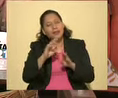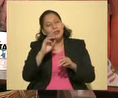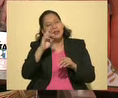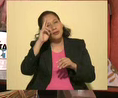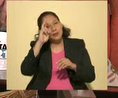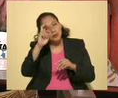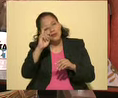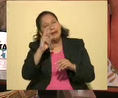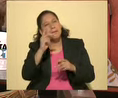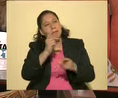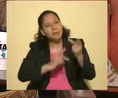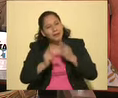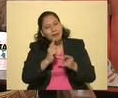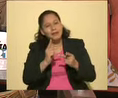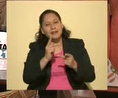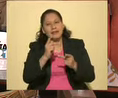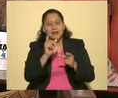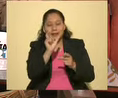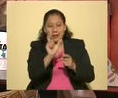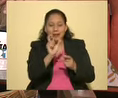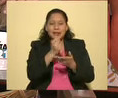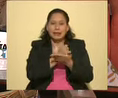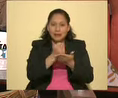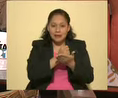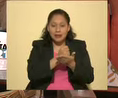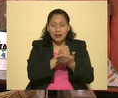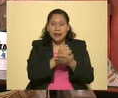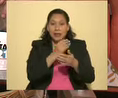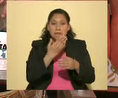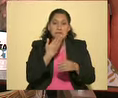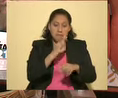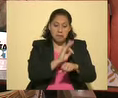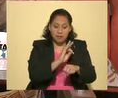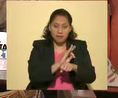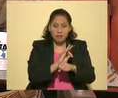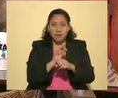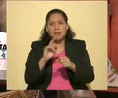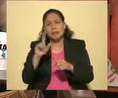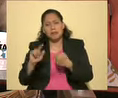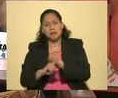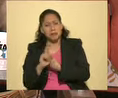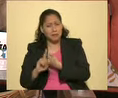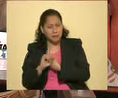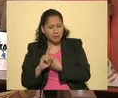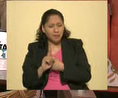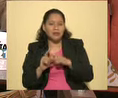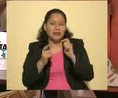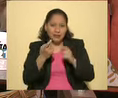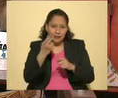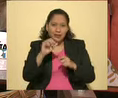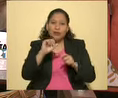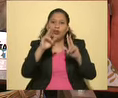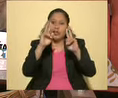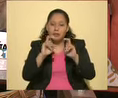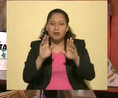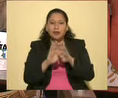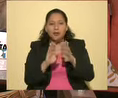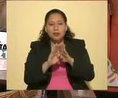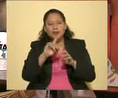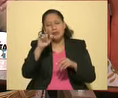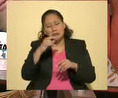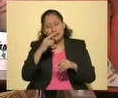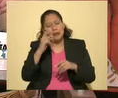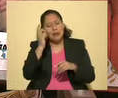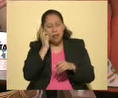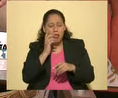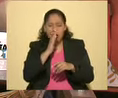crédito de plástico? ¿Las consecuencias, los beneficios? De eso justamente vamos a hablar, de cómo nos puede llegar a quitar el sueño, sí, la deuda